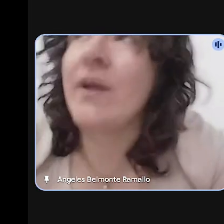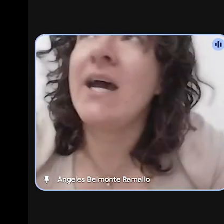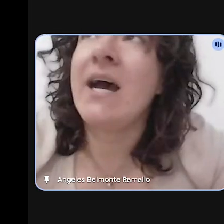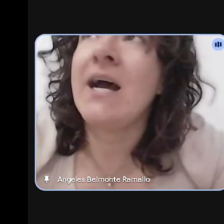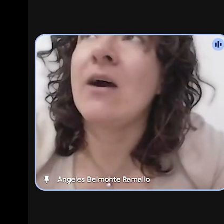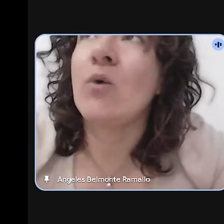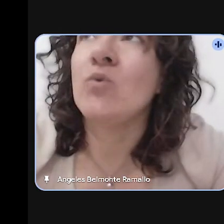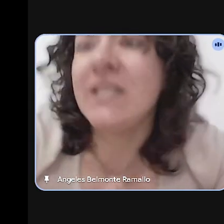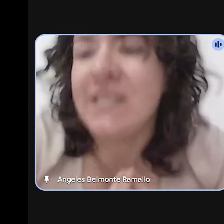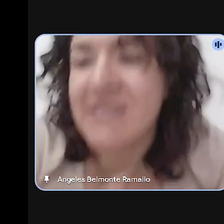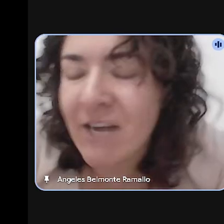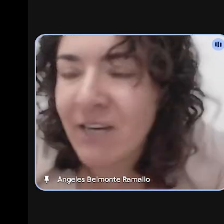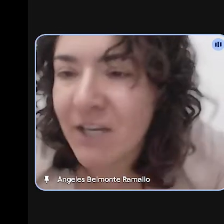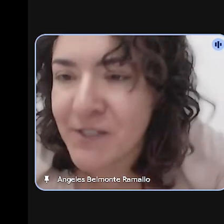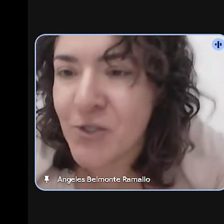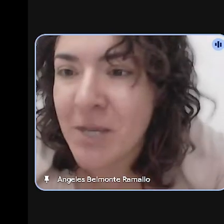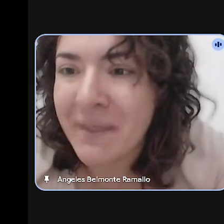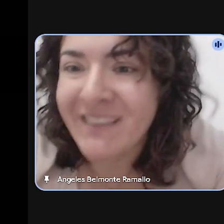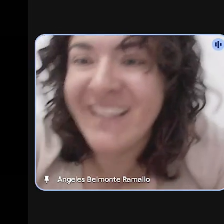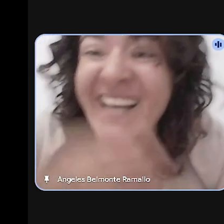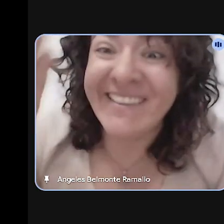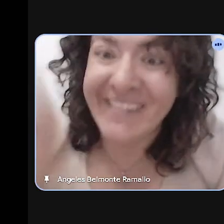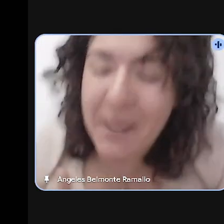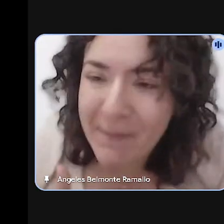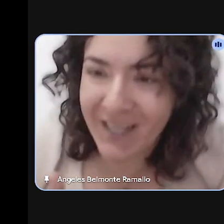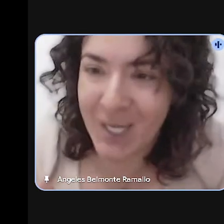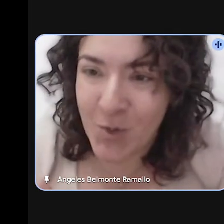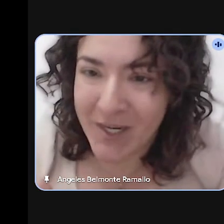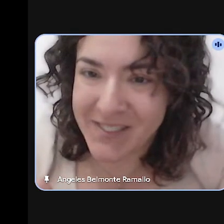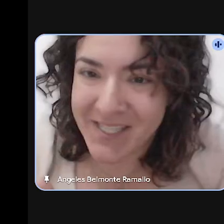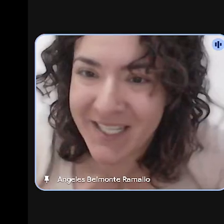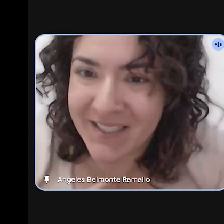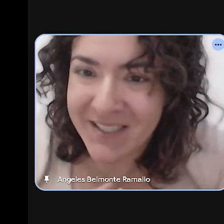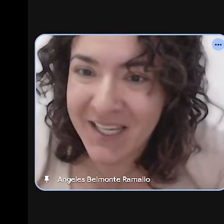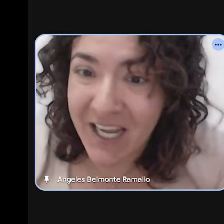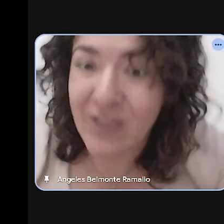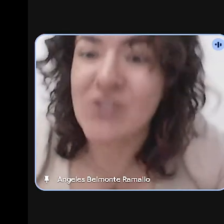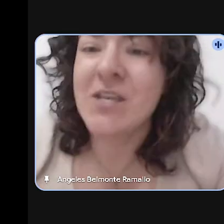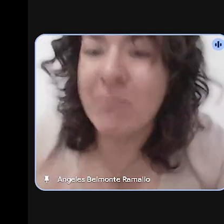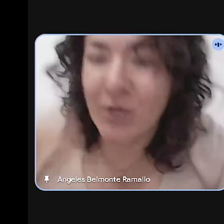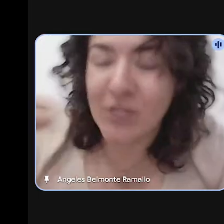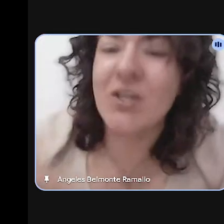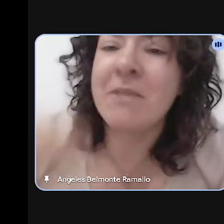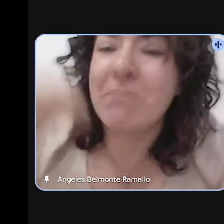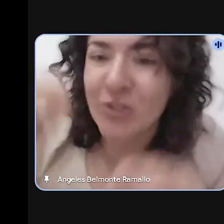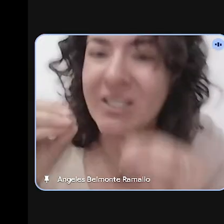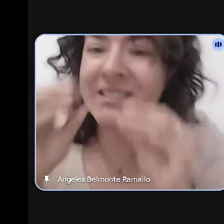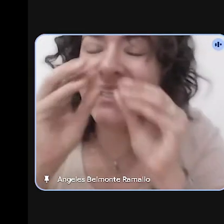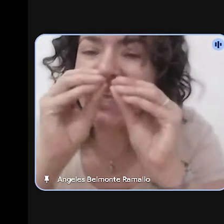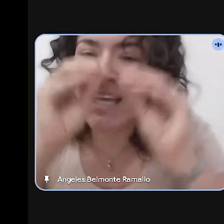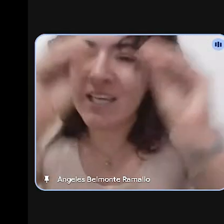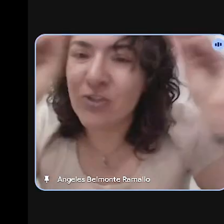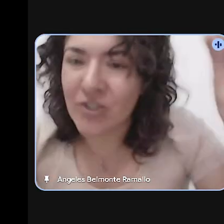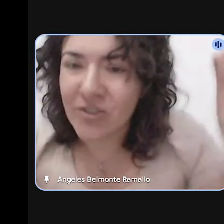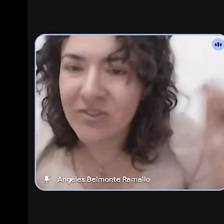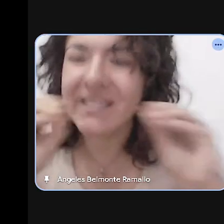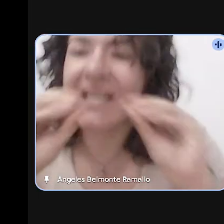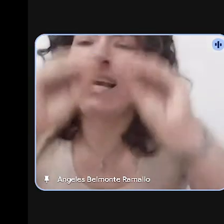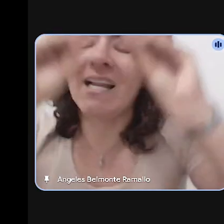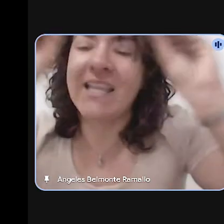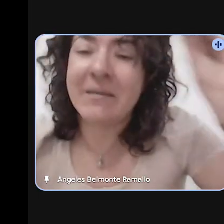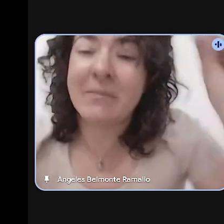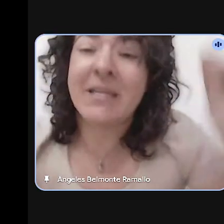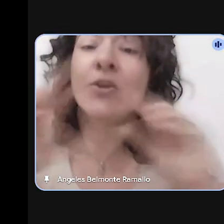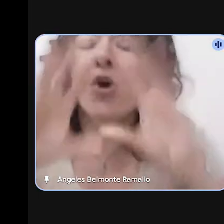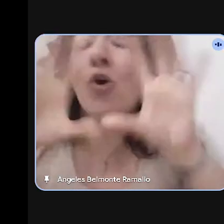se pueda utilizar beneficiosamente el tema en lengua de señas. Entonces, por eso es importante esto